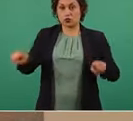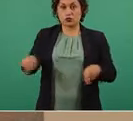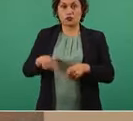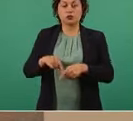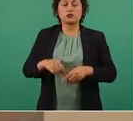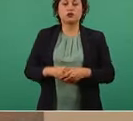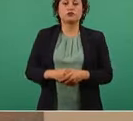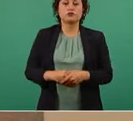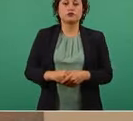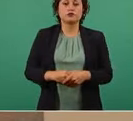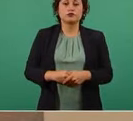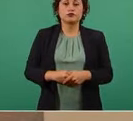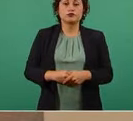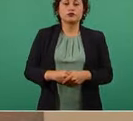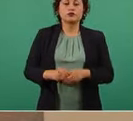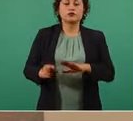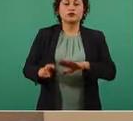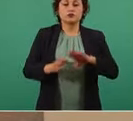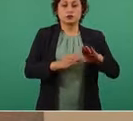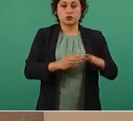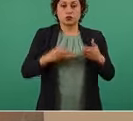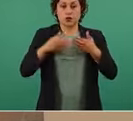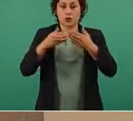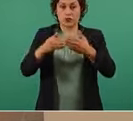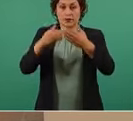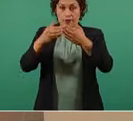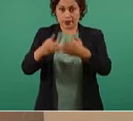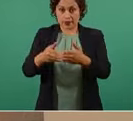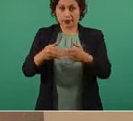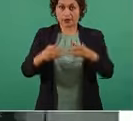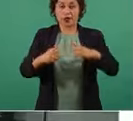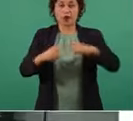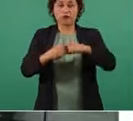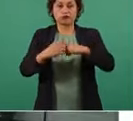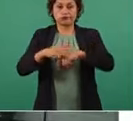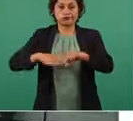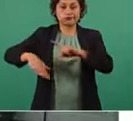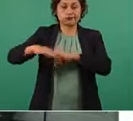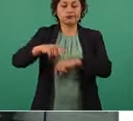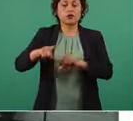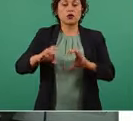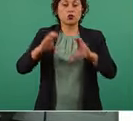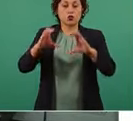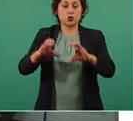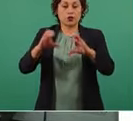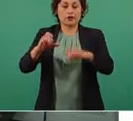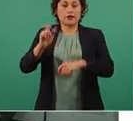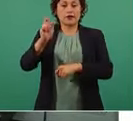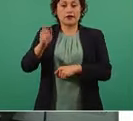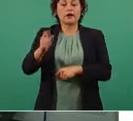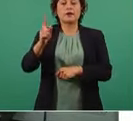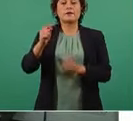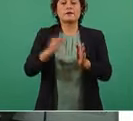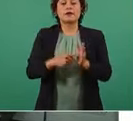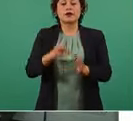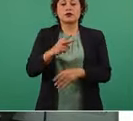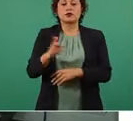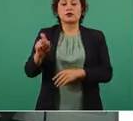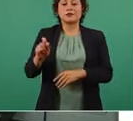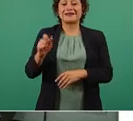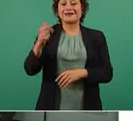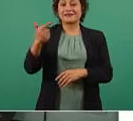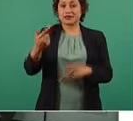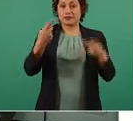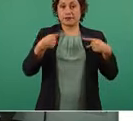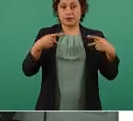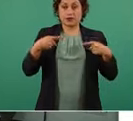Siguiendo con la operación de protección marítima en los puertos, la seguridad en dichos puertos, hay 1.227 elementos,